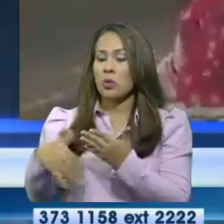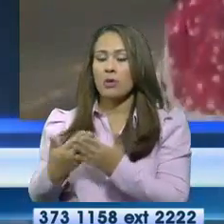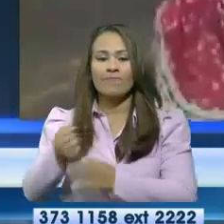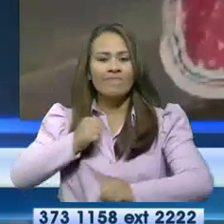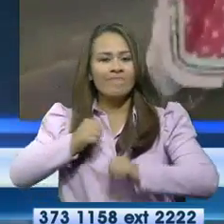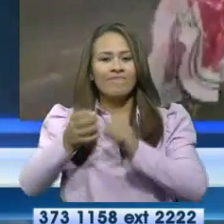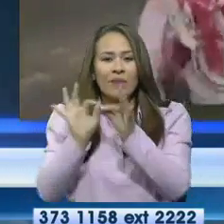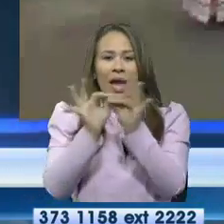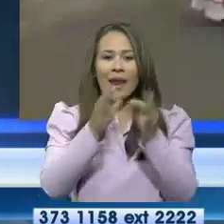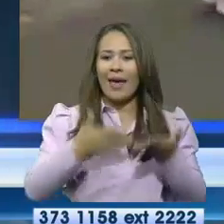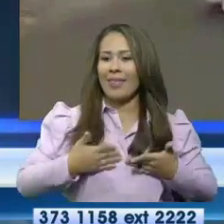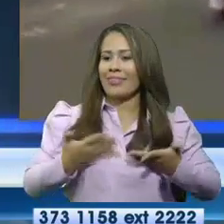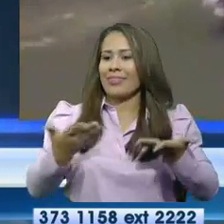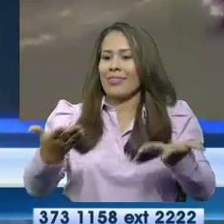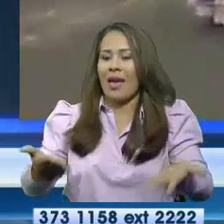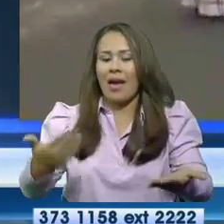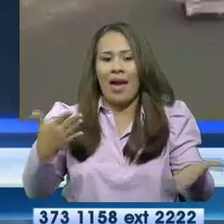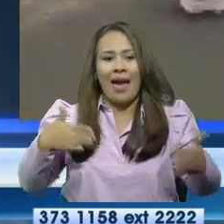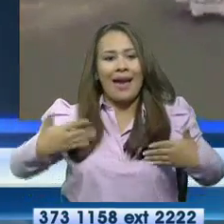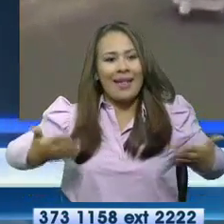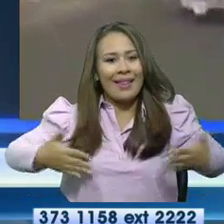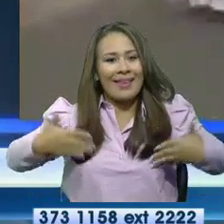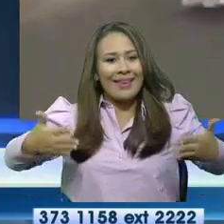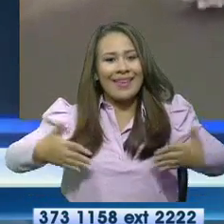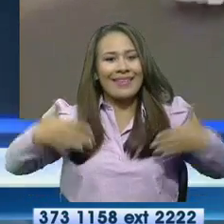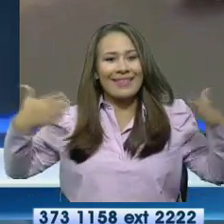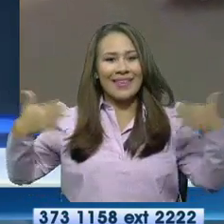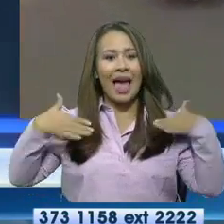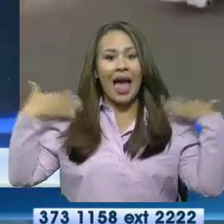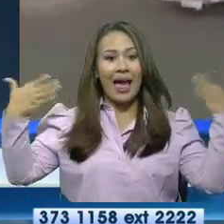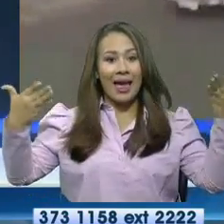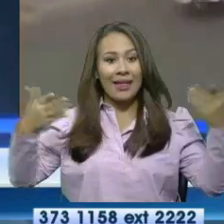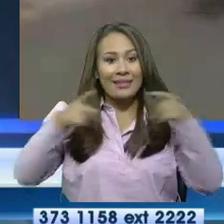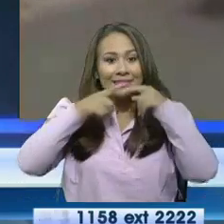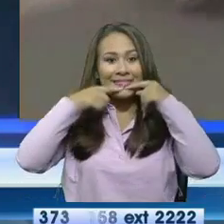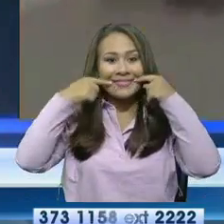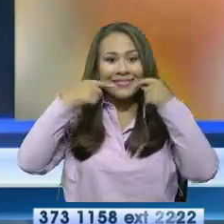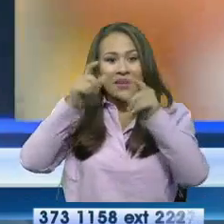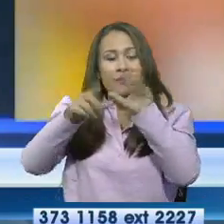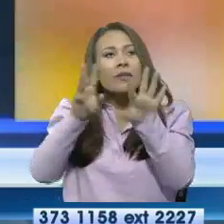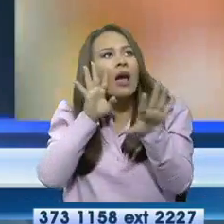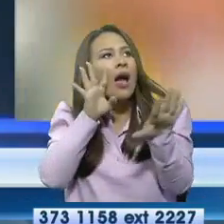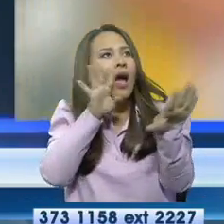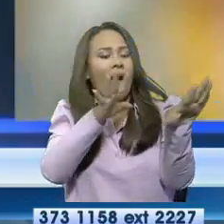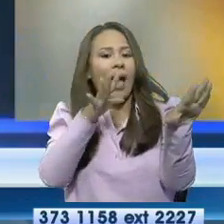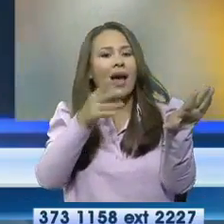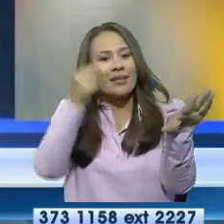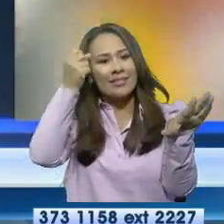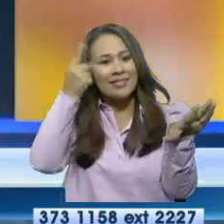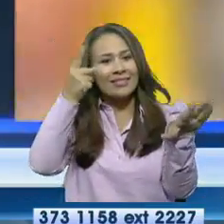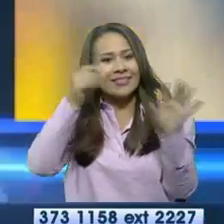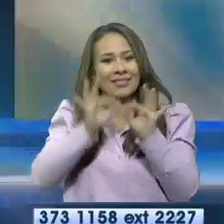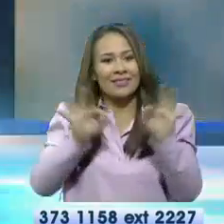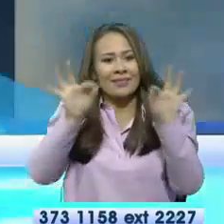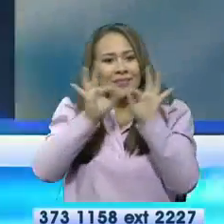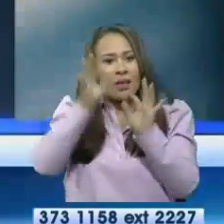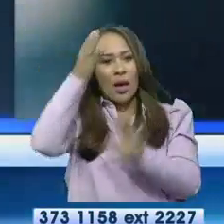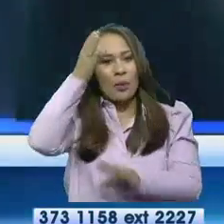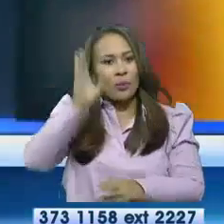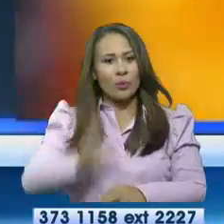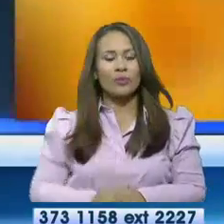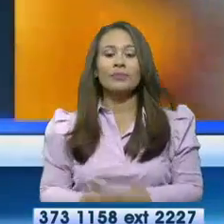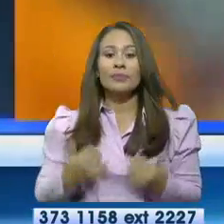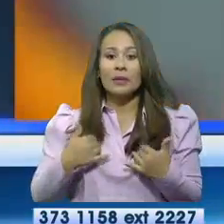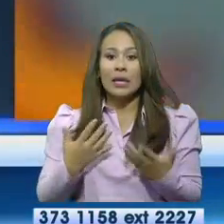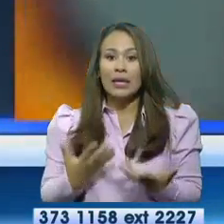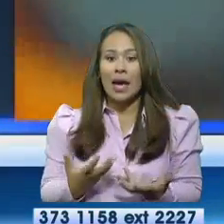poco de alegría a la gente, ¿no? Porque a través de la cultura uno también da un poco de alegría a las personas. Querer, admirar